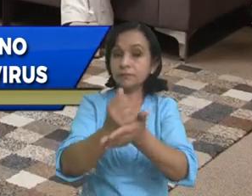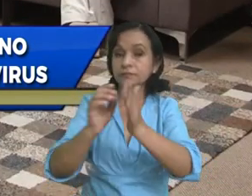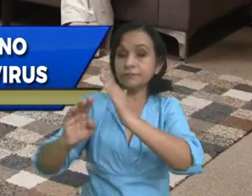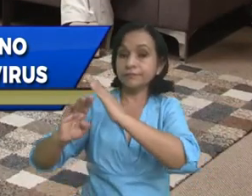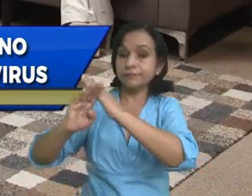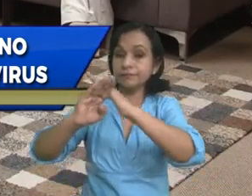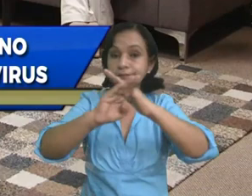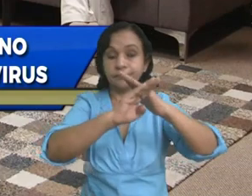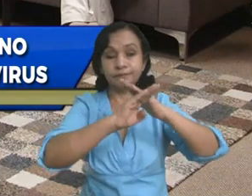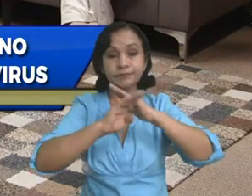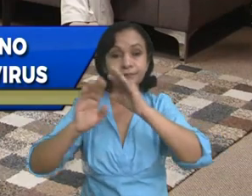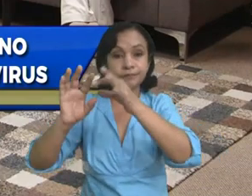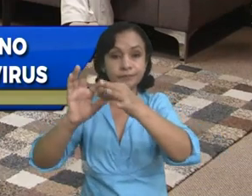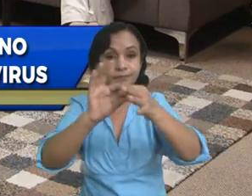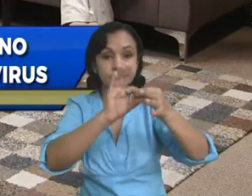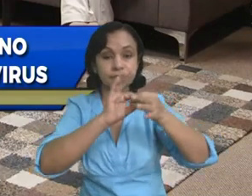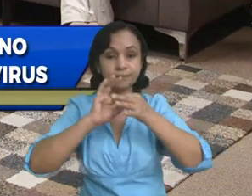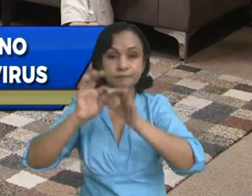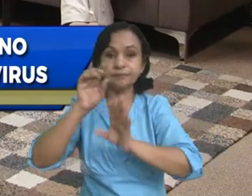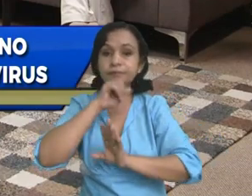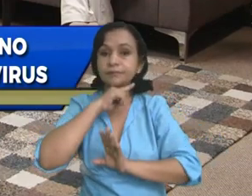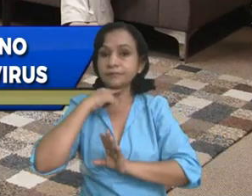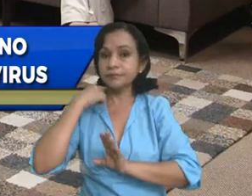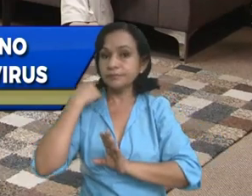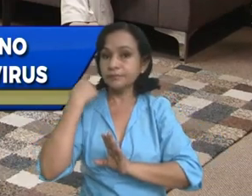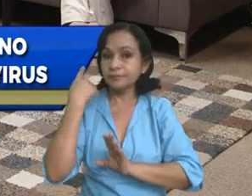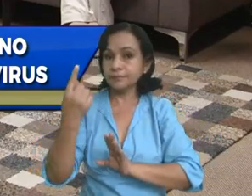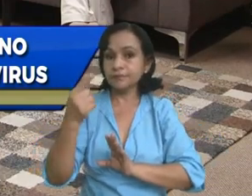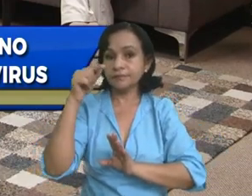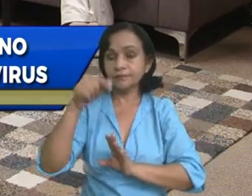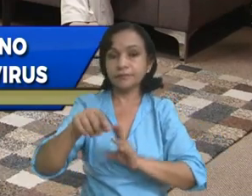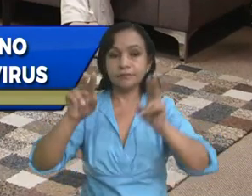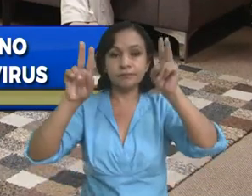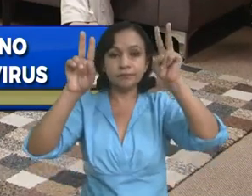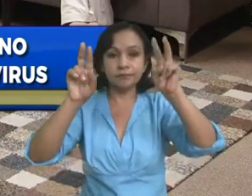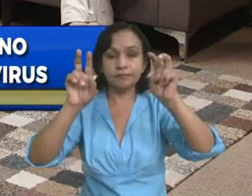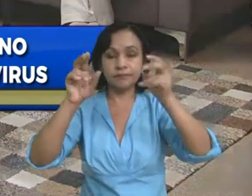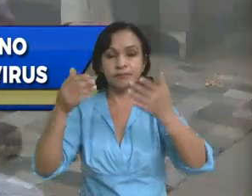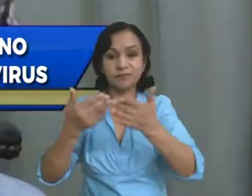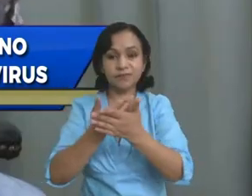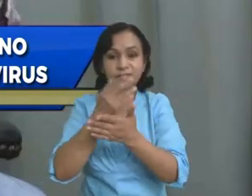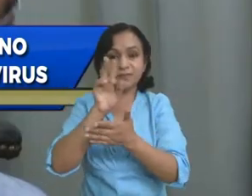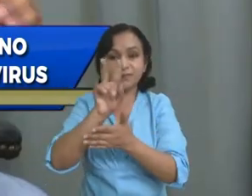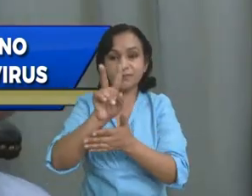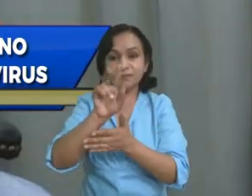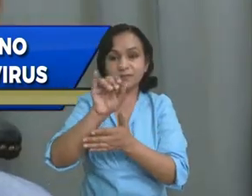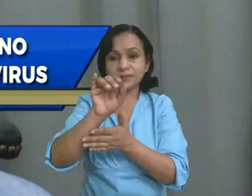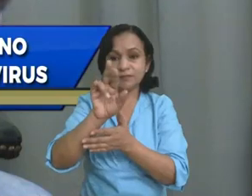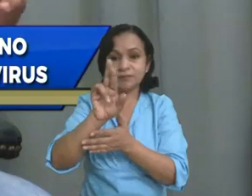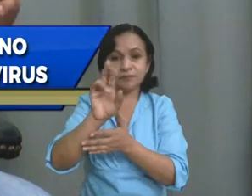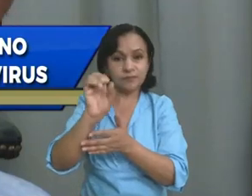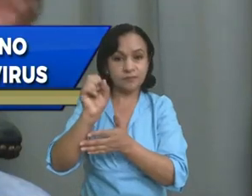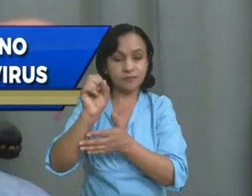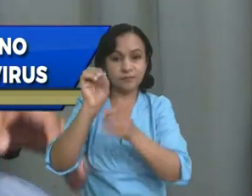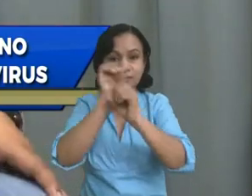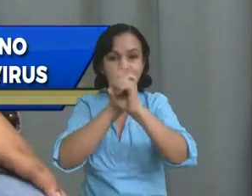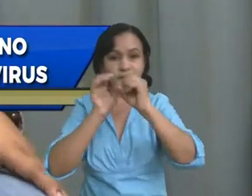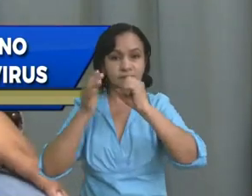o a unir esfuerzos dentro de esta realidad que nos impone, en este caso, un nuevo virus del coronavirus, porque entiendo que es una